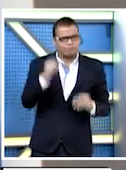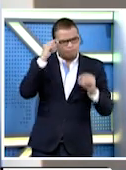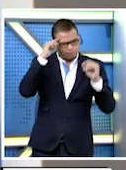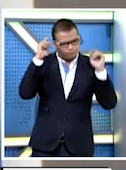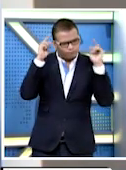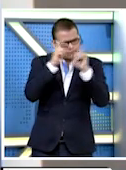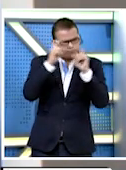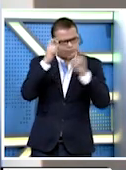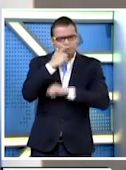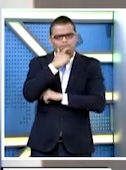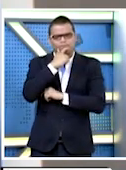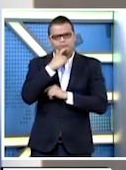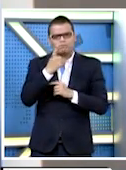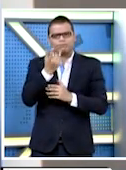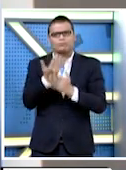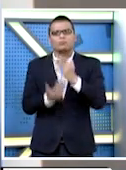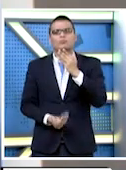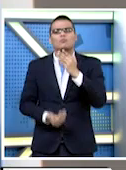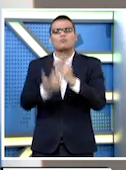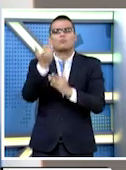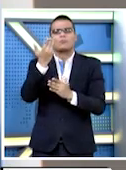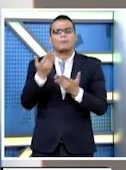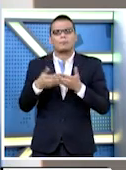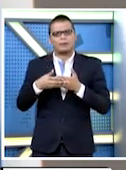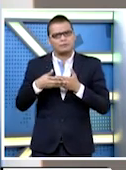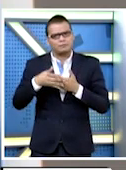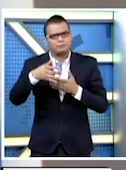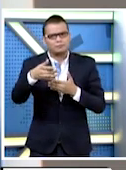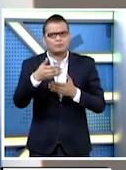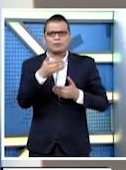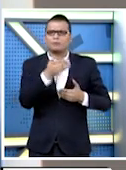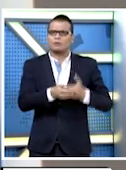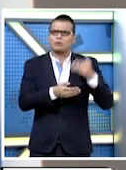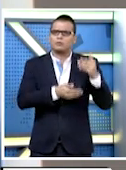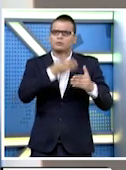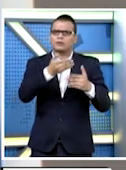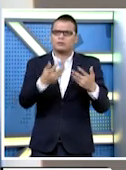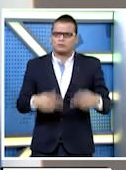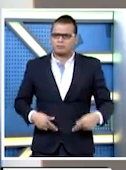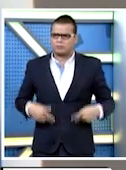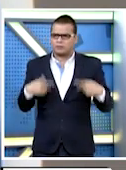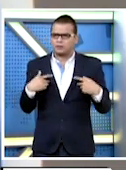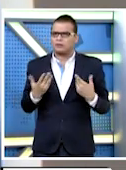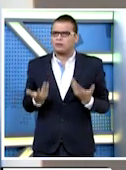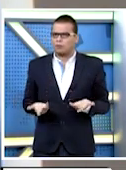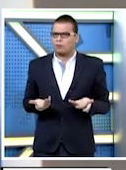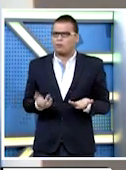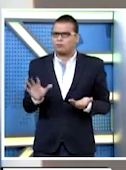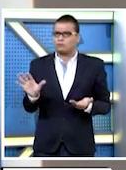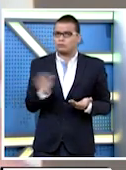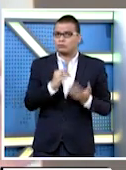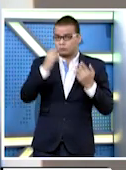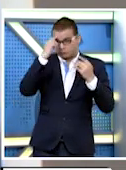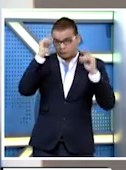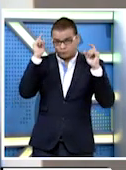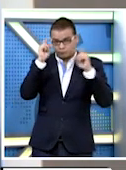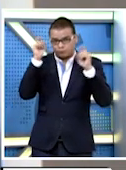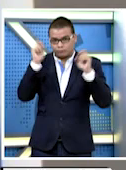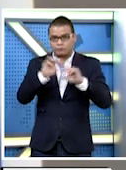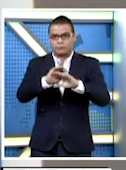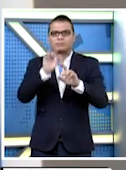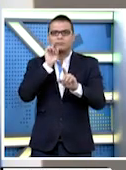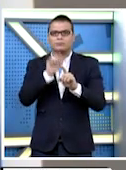pensando cómo va a ser el nuevo modelo de vida y económico nuestro y podamos ir adelantando de forma progresiva una apertura